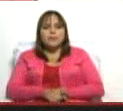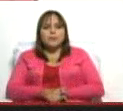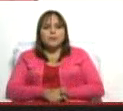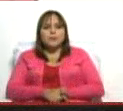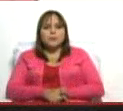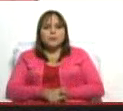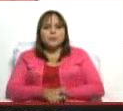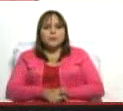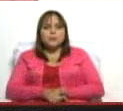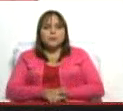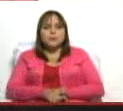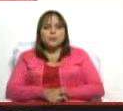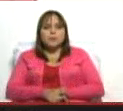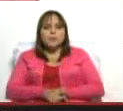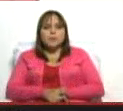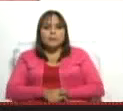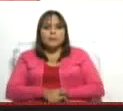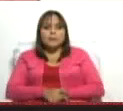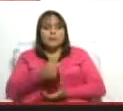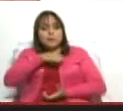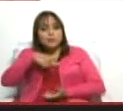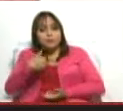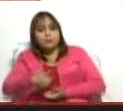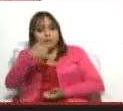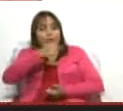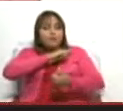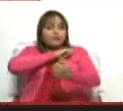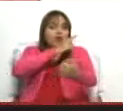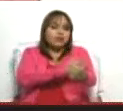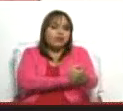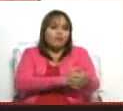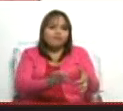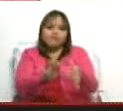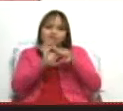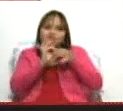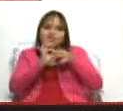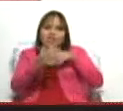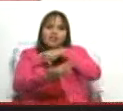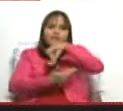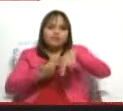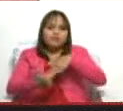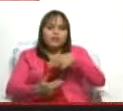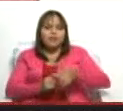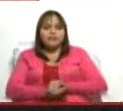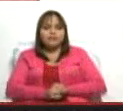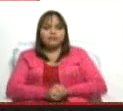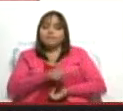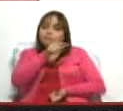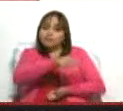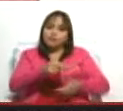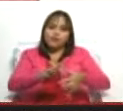Una de nuestras mayores fortalezas es la unidad de las fuerzas revolucionarias. Y esa unidad